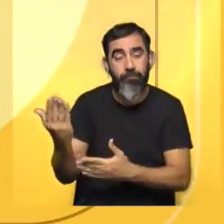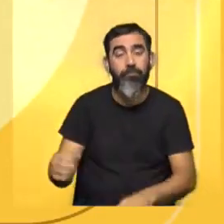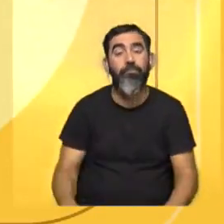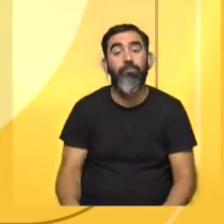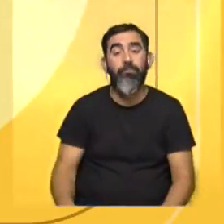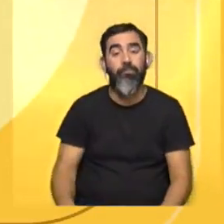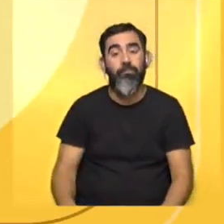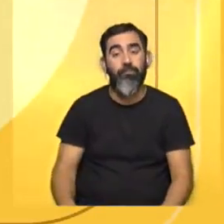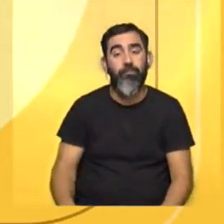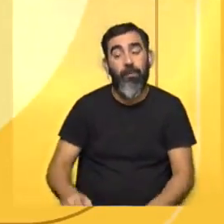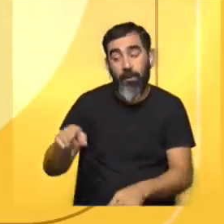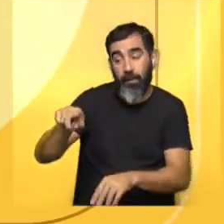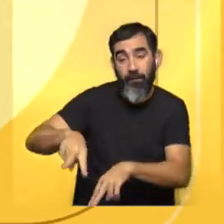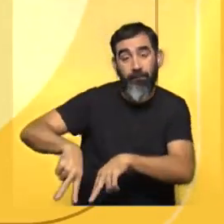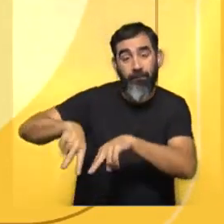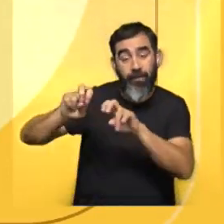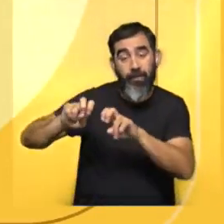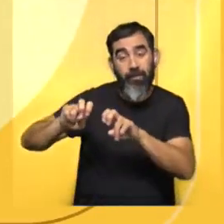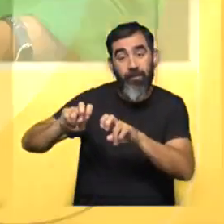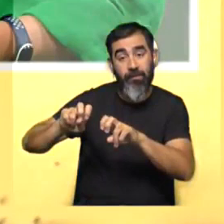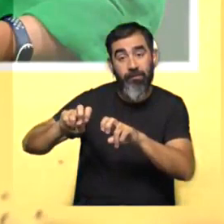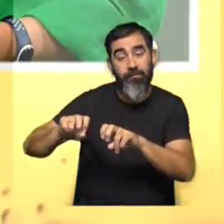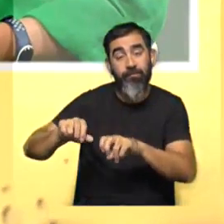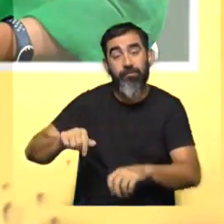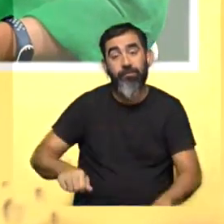particular lo que estudia Gonzalo son estas